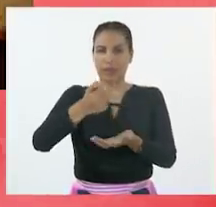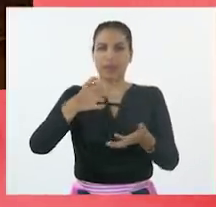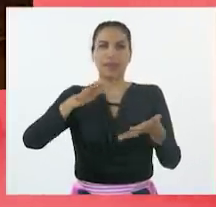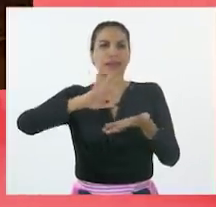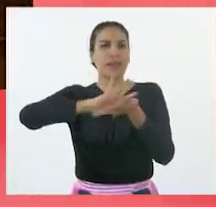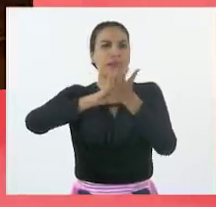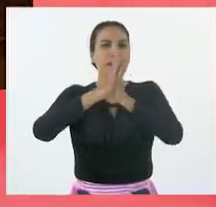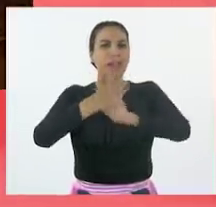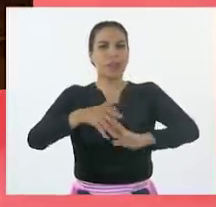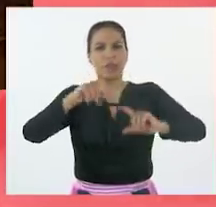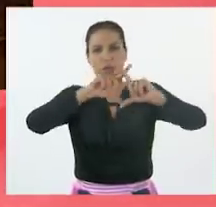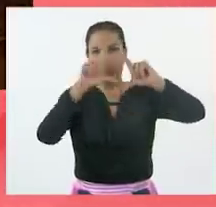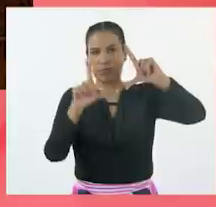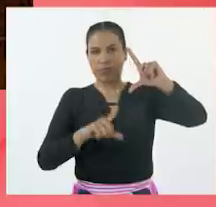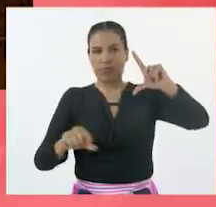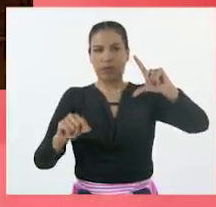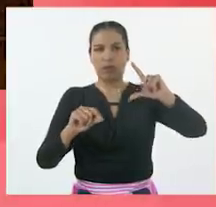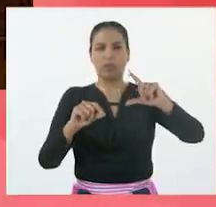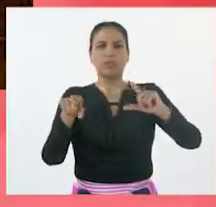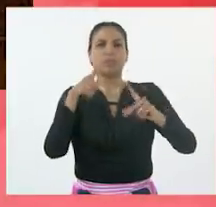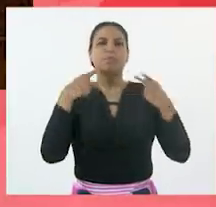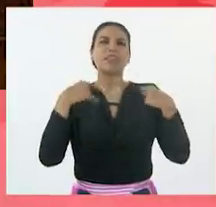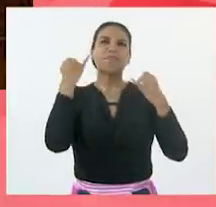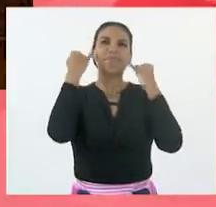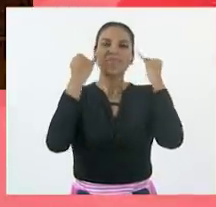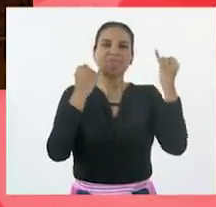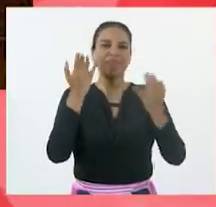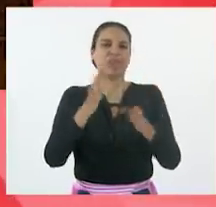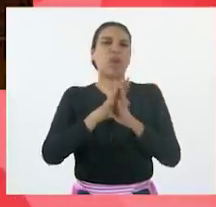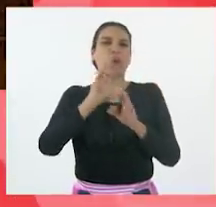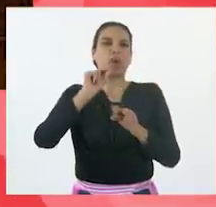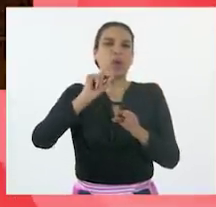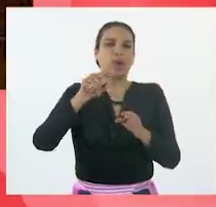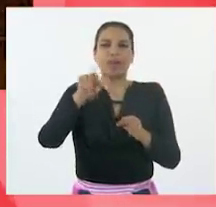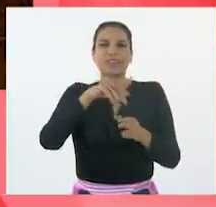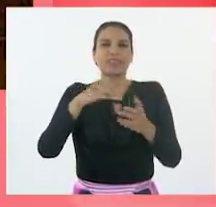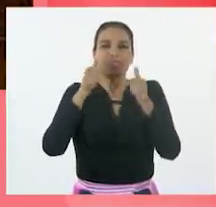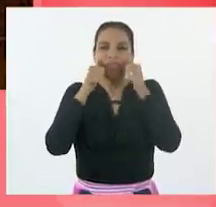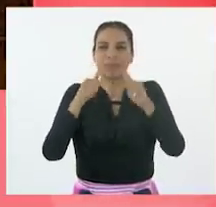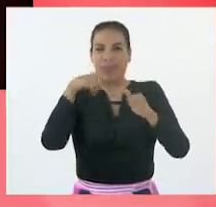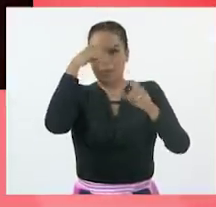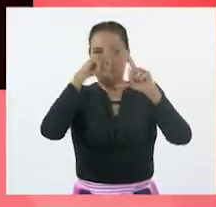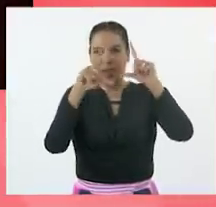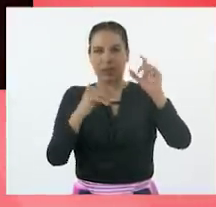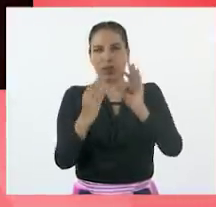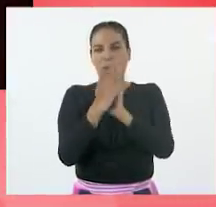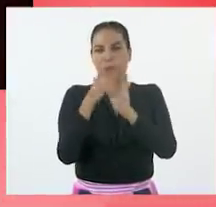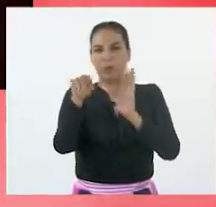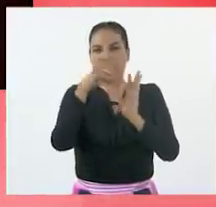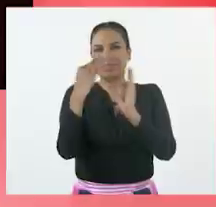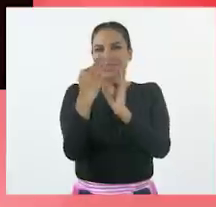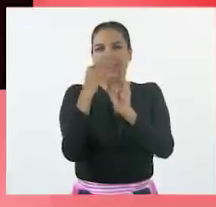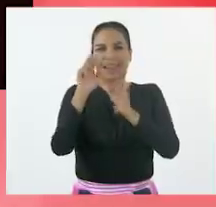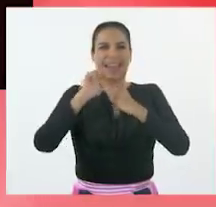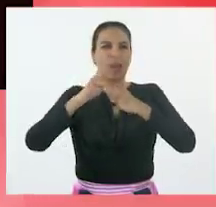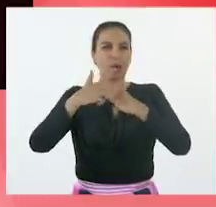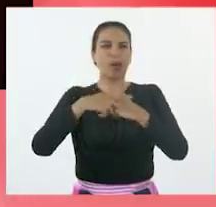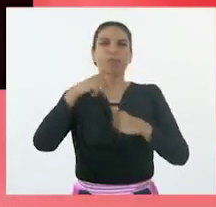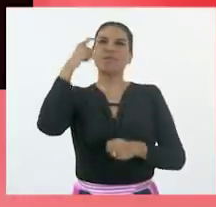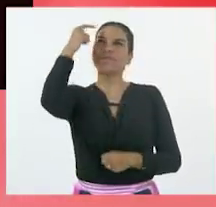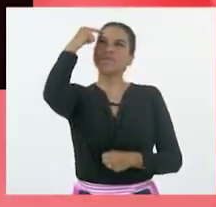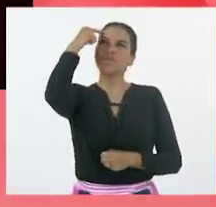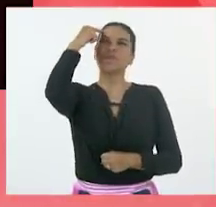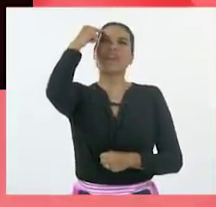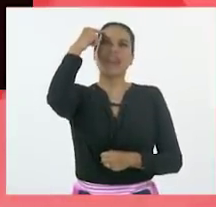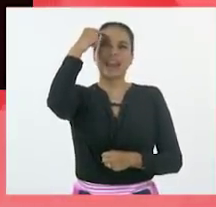México. Entonces unos ilusos, malinchistas, cercanos a Europa, creyeron